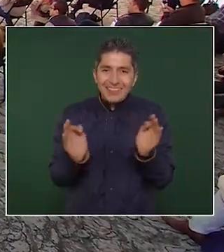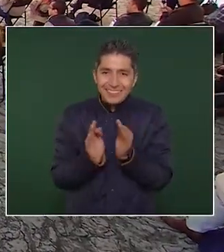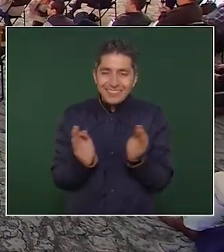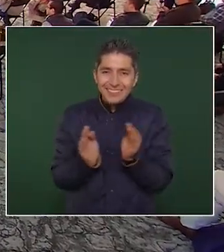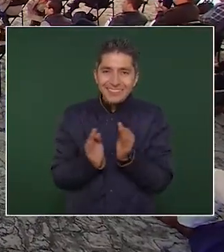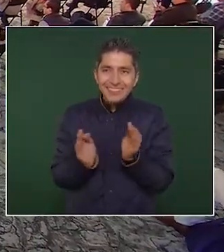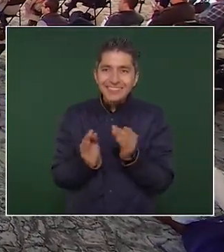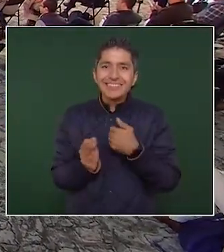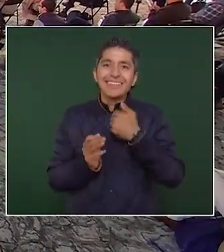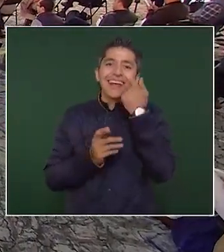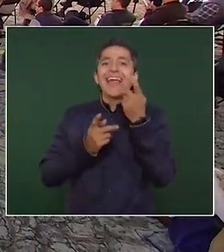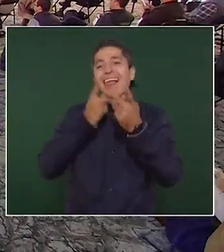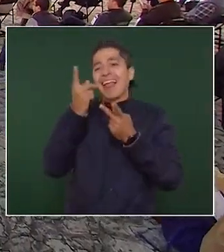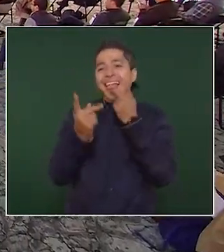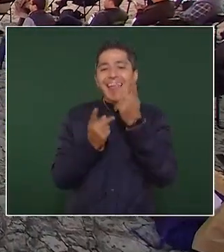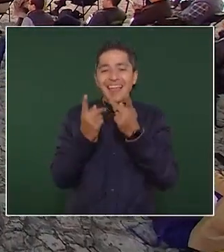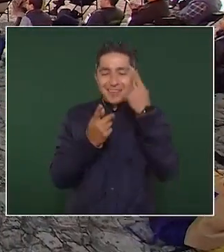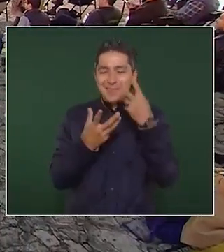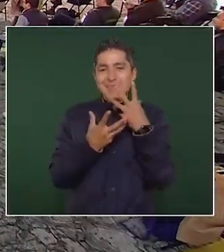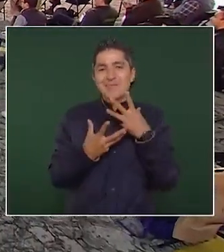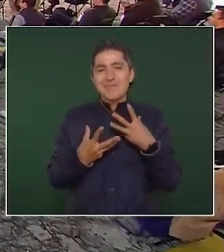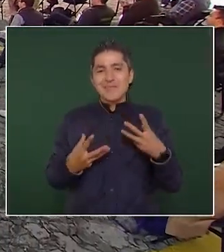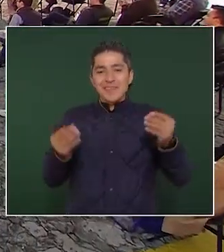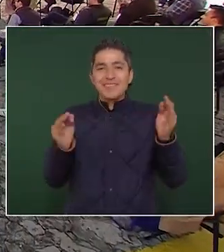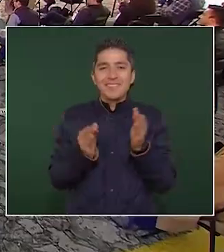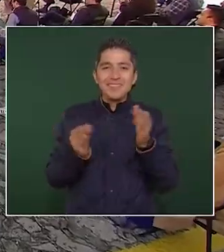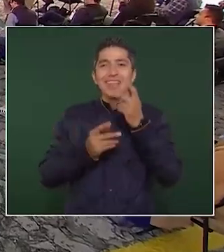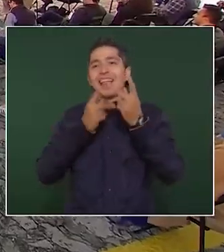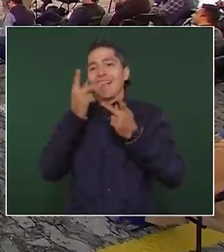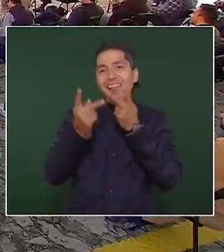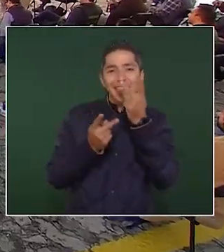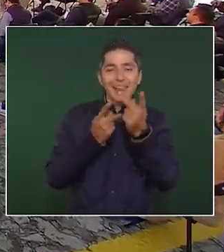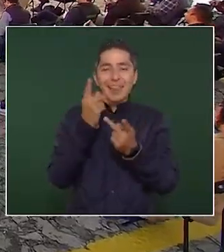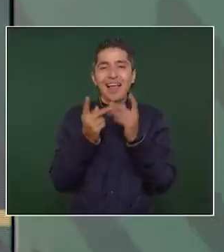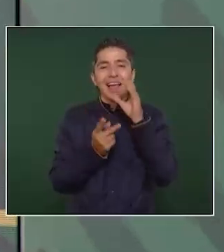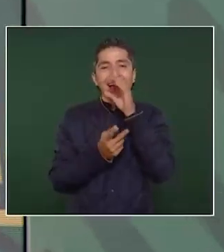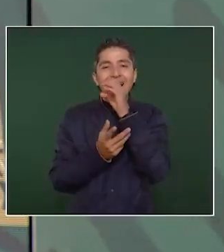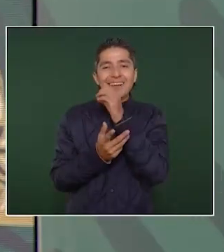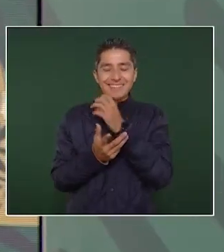me lo quise quitar también hablando.